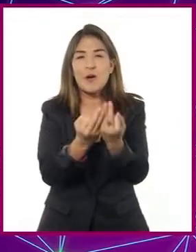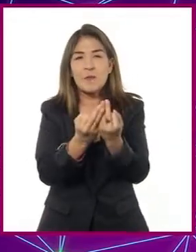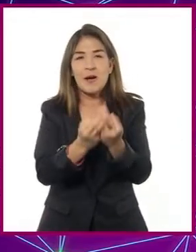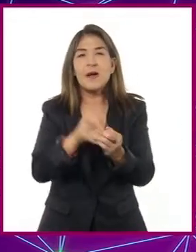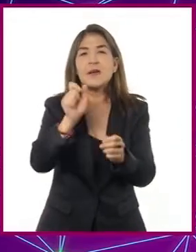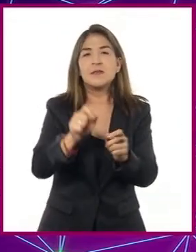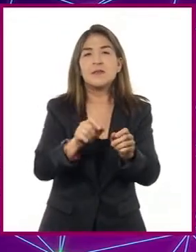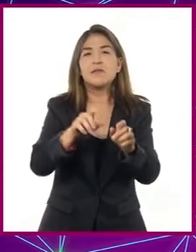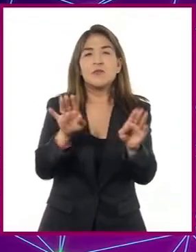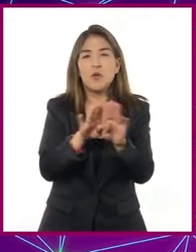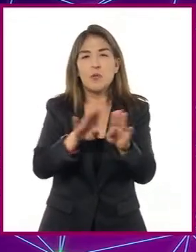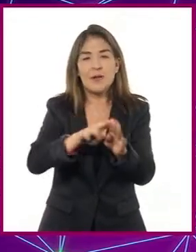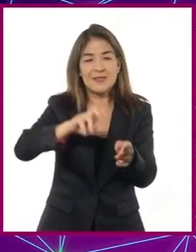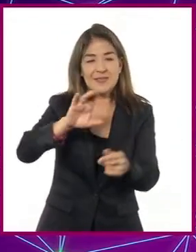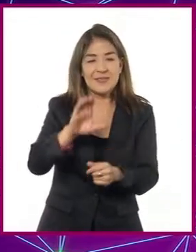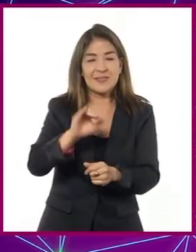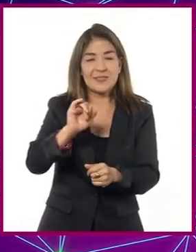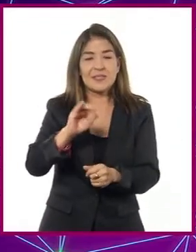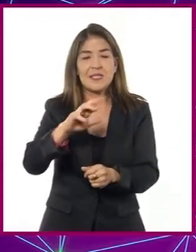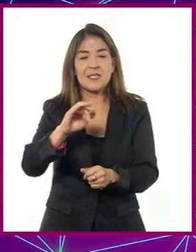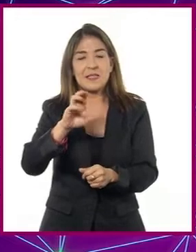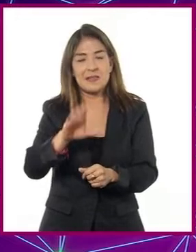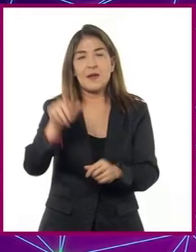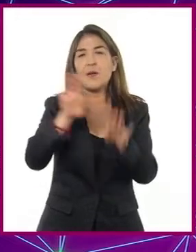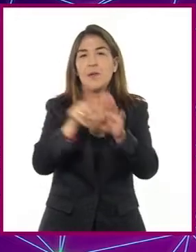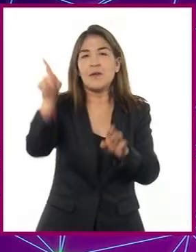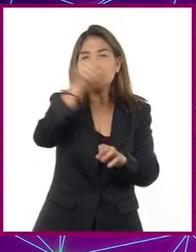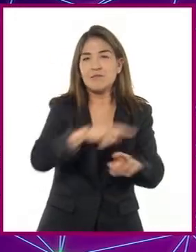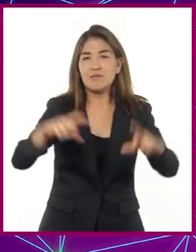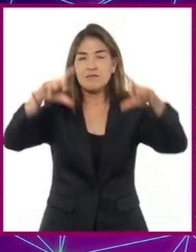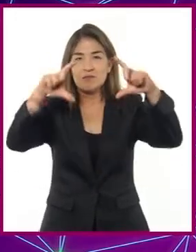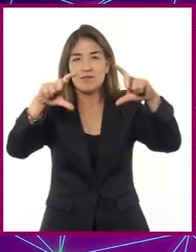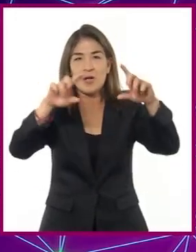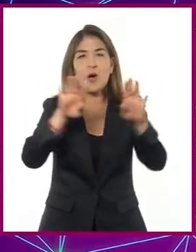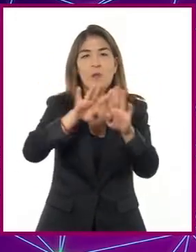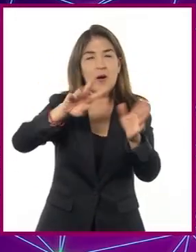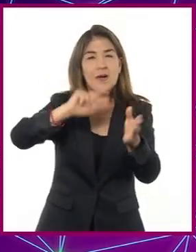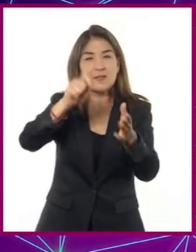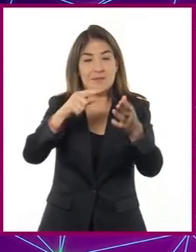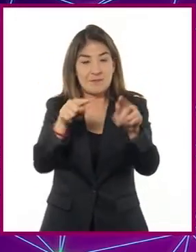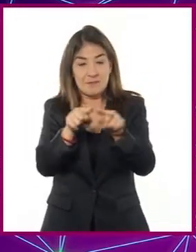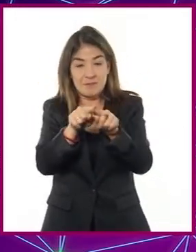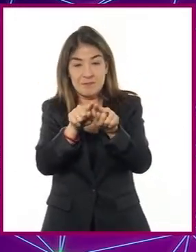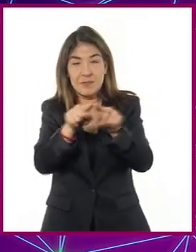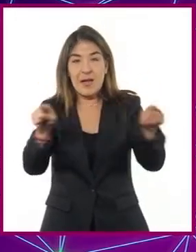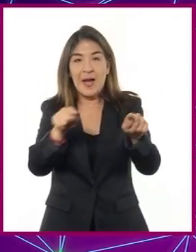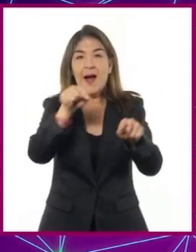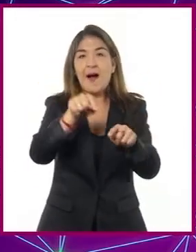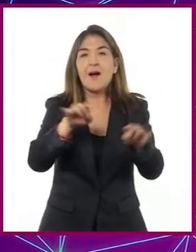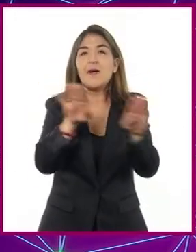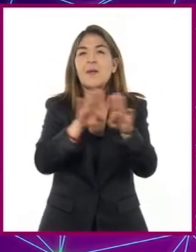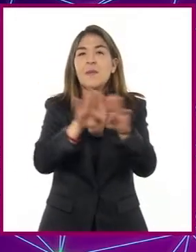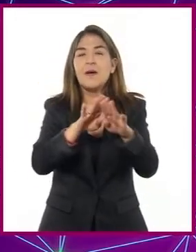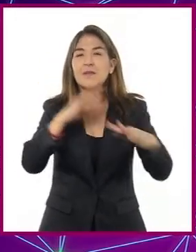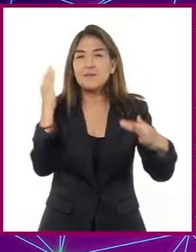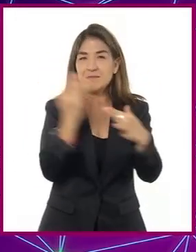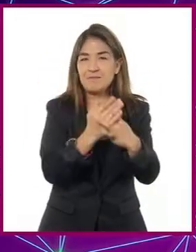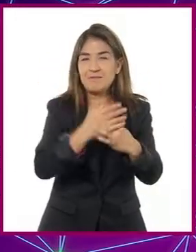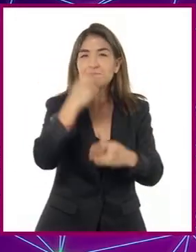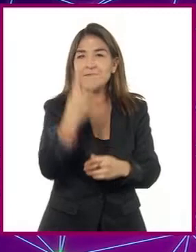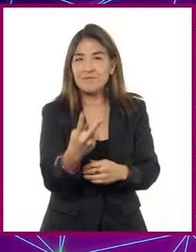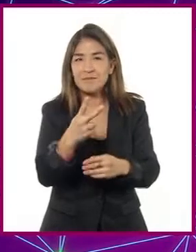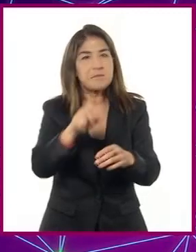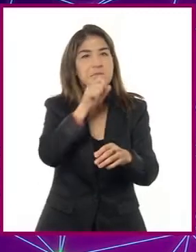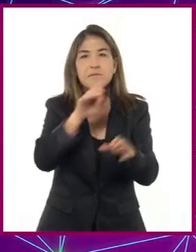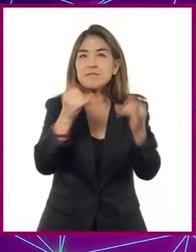la circunferencia del círculo. La recta que también divide el círculo en dos